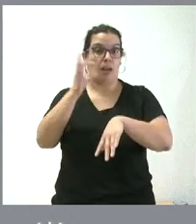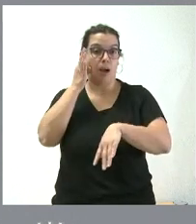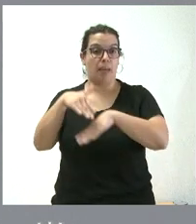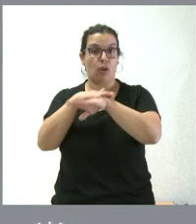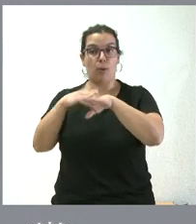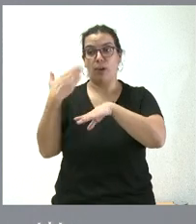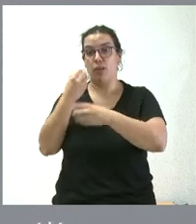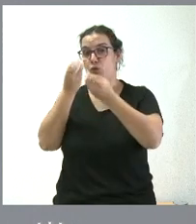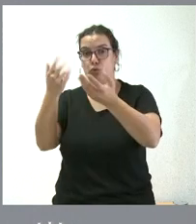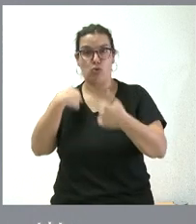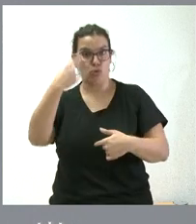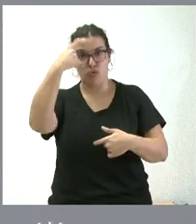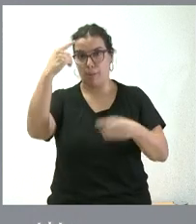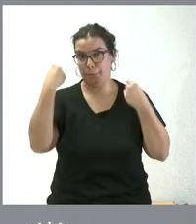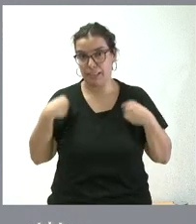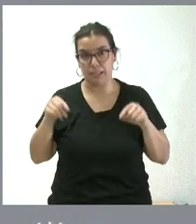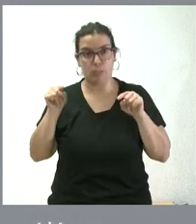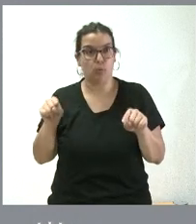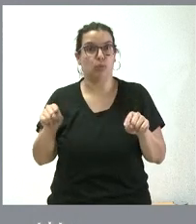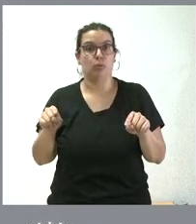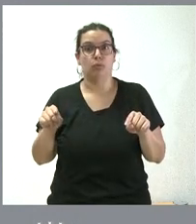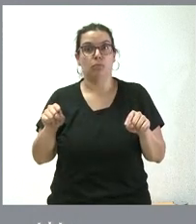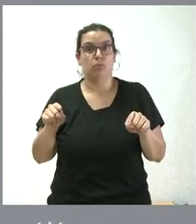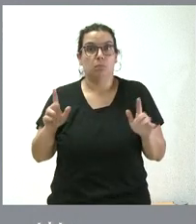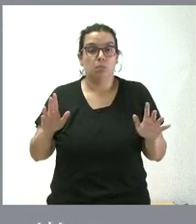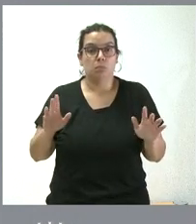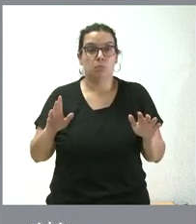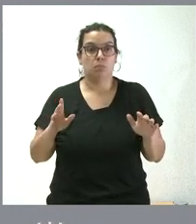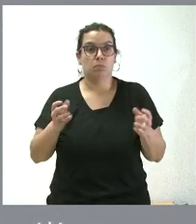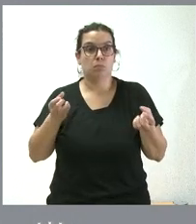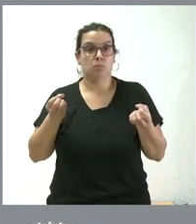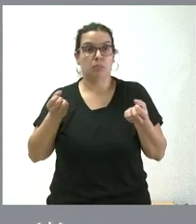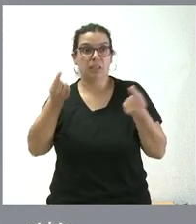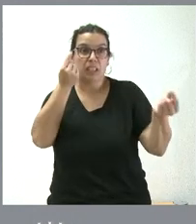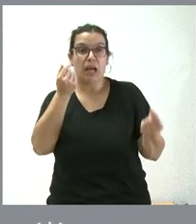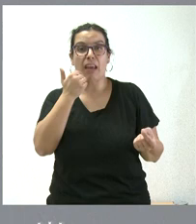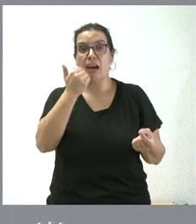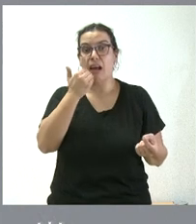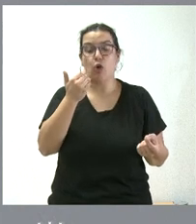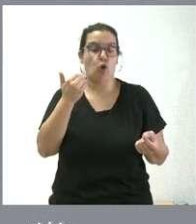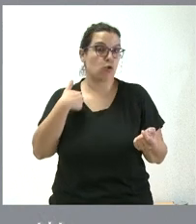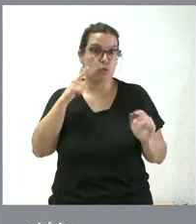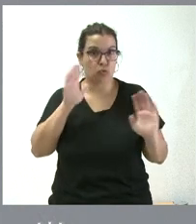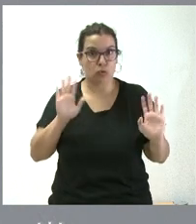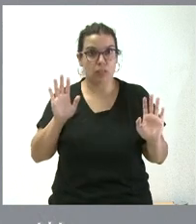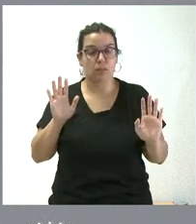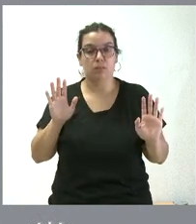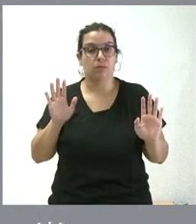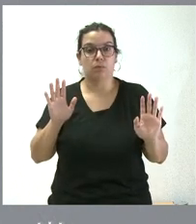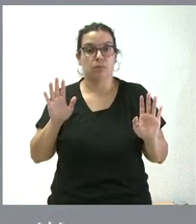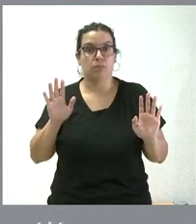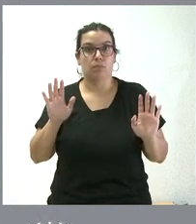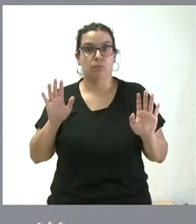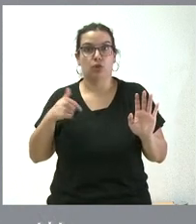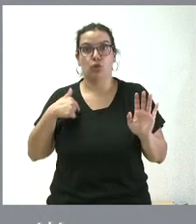aportar ayer No sé si les dio alguna información de detalle en relación con esta cuestión que usted plantea pero yo no estoy en